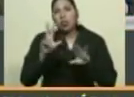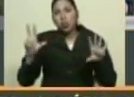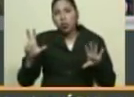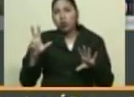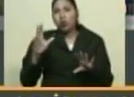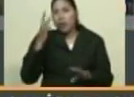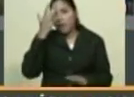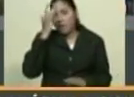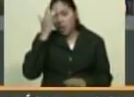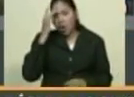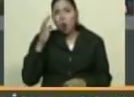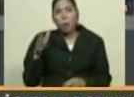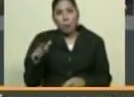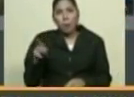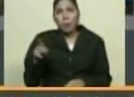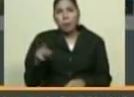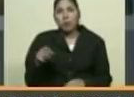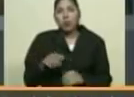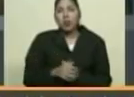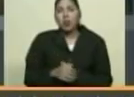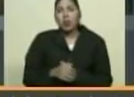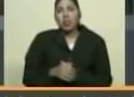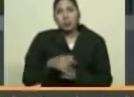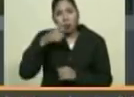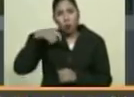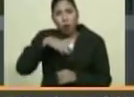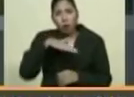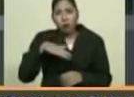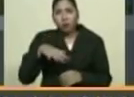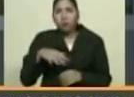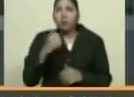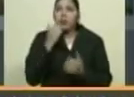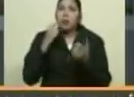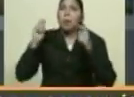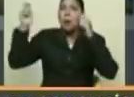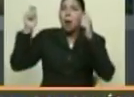89. Asesinaron al pueblo en la calle solo porque reclamó.